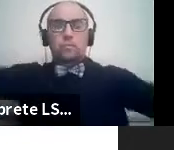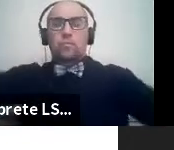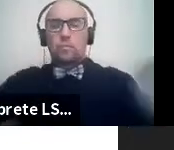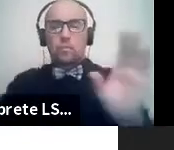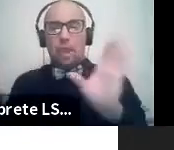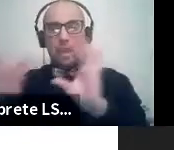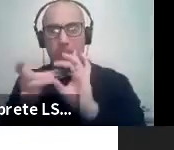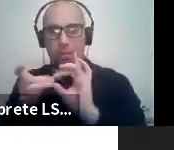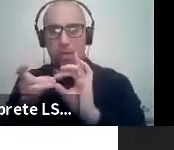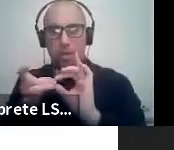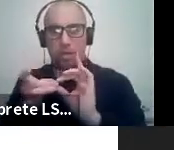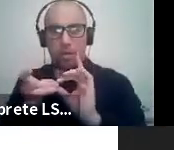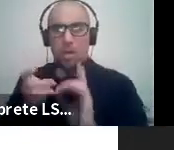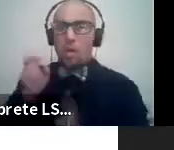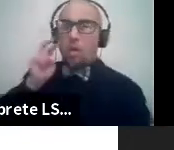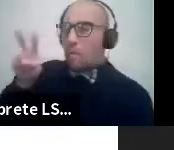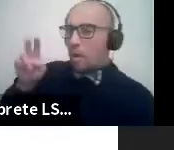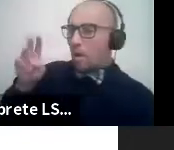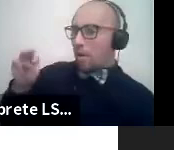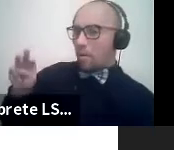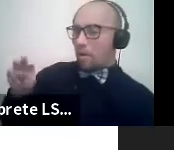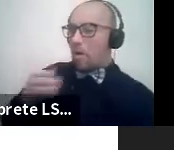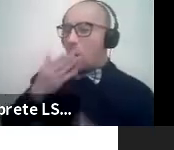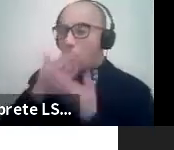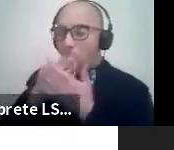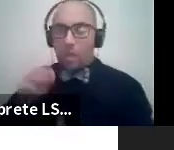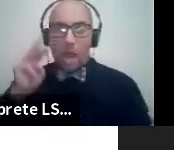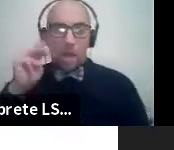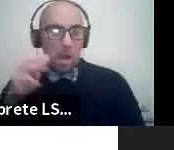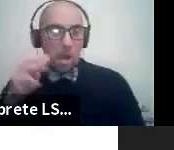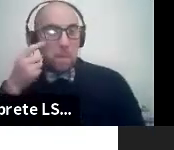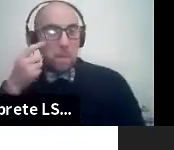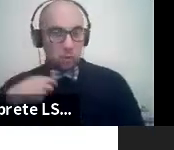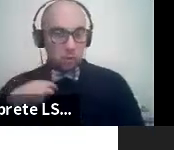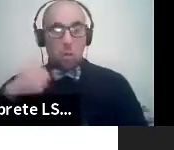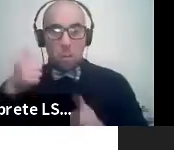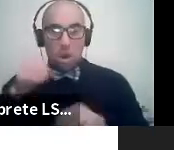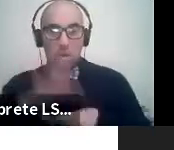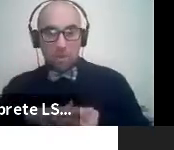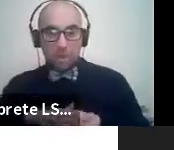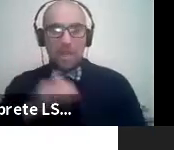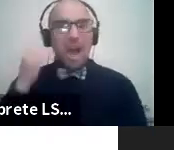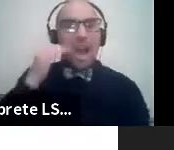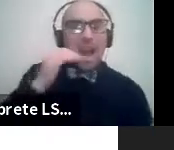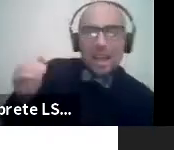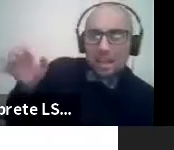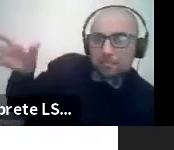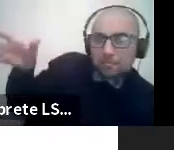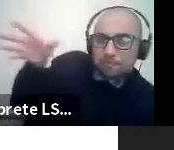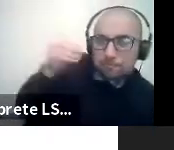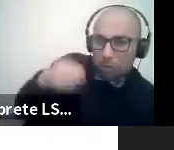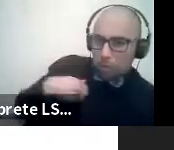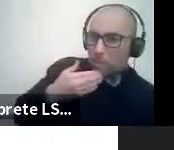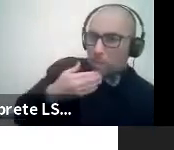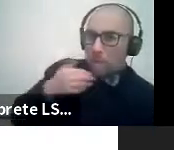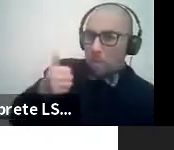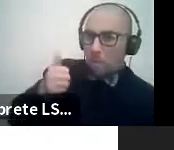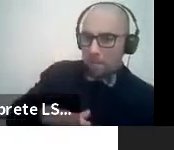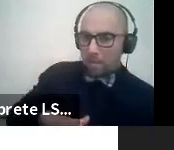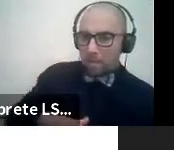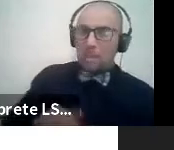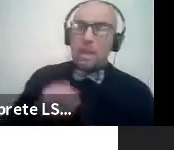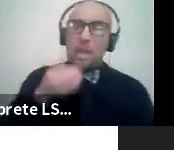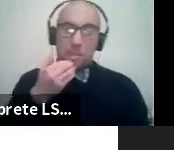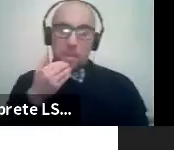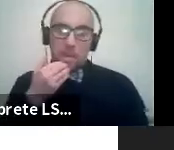con el autoconcepto de su madre. O sea, si su madre piensa que es buena para matemática, las niñas tienen mayor probabilidad de también pensar lo mismo. Y el autoconcepto